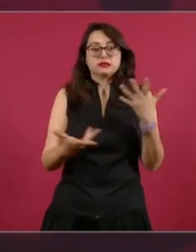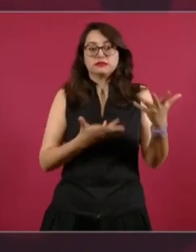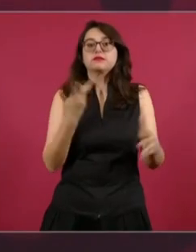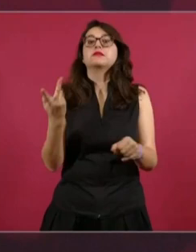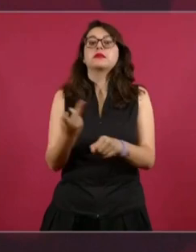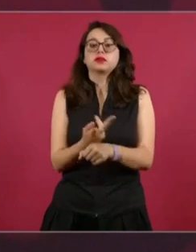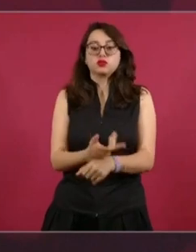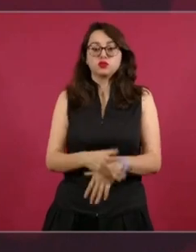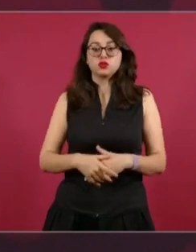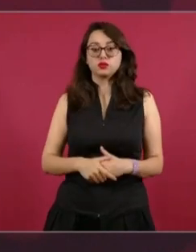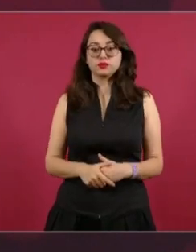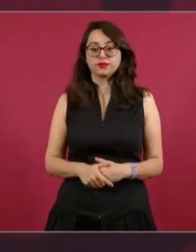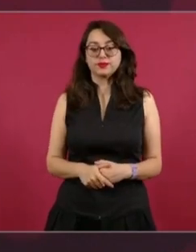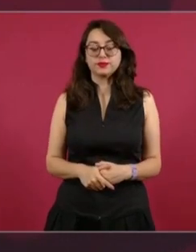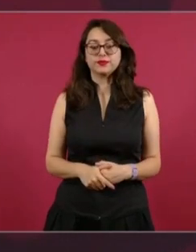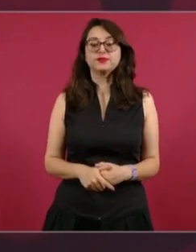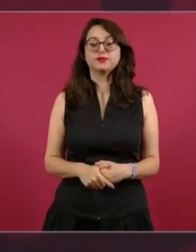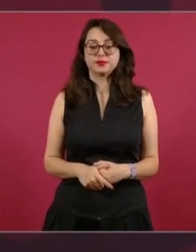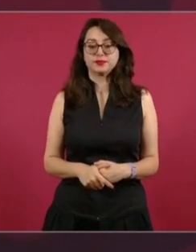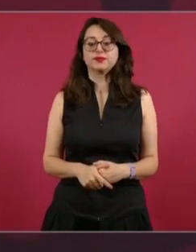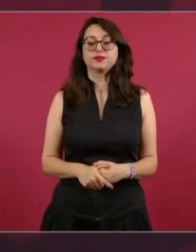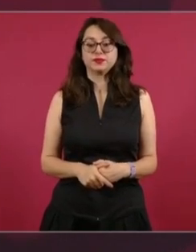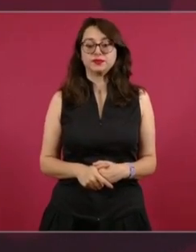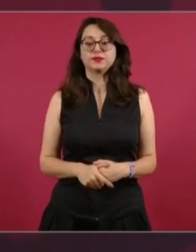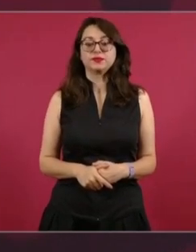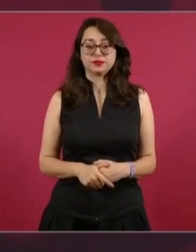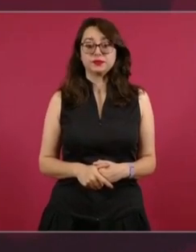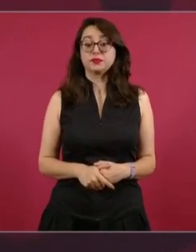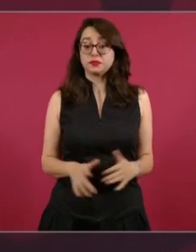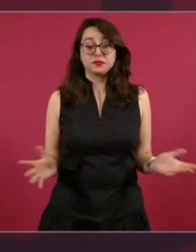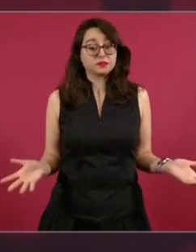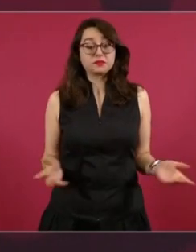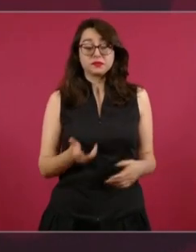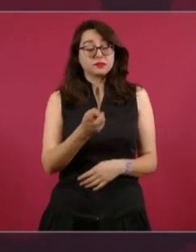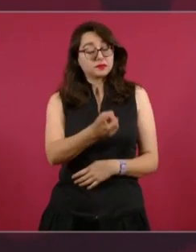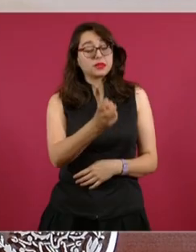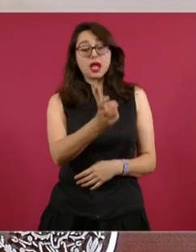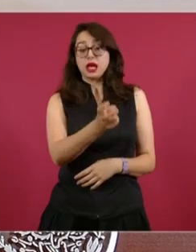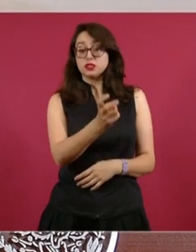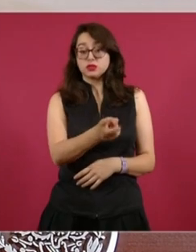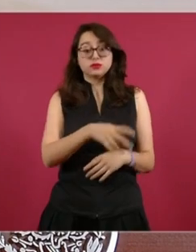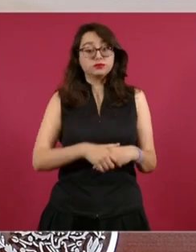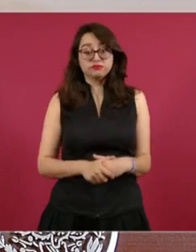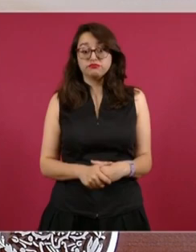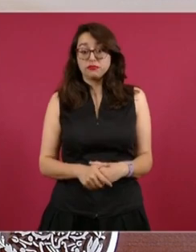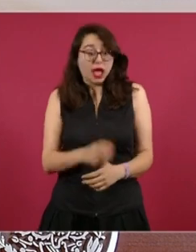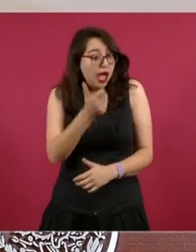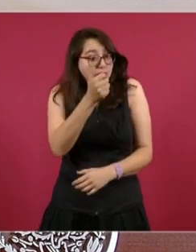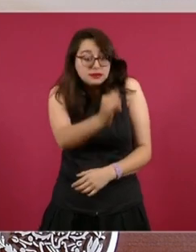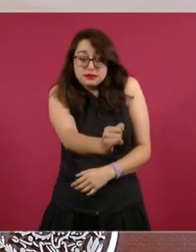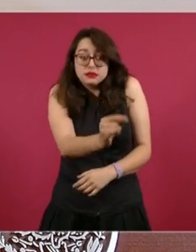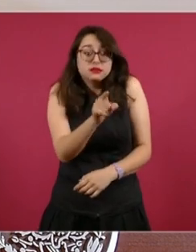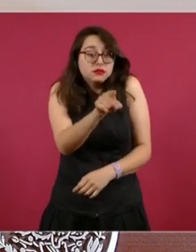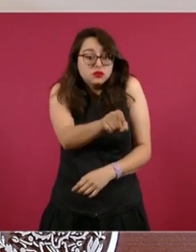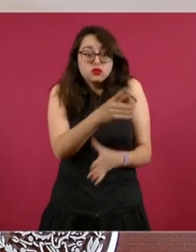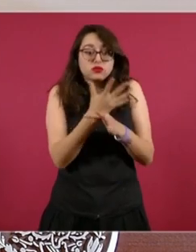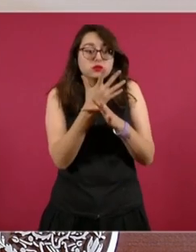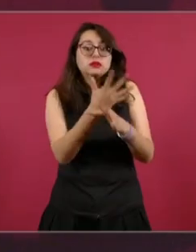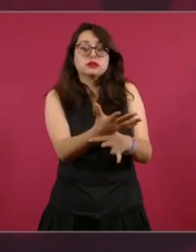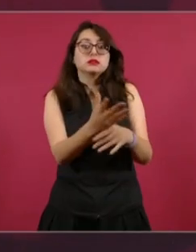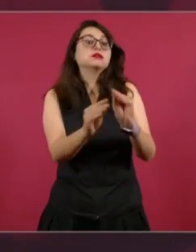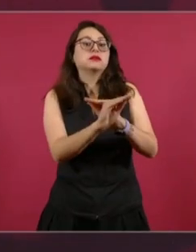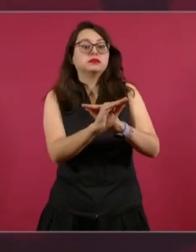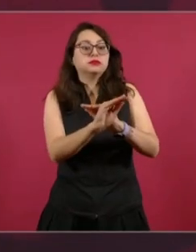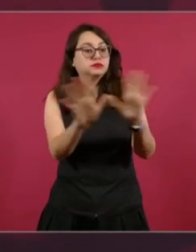lamentablemente sucedió eso, como tú lo estás exponiendo, así fue.